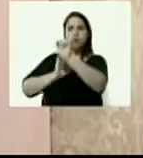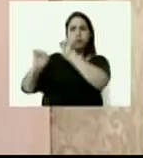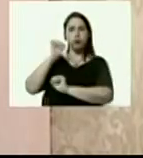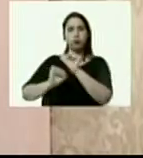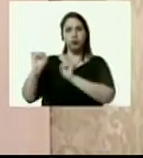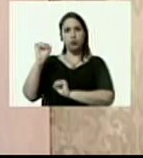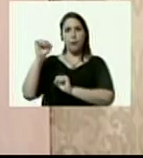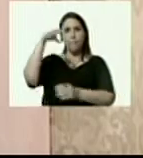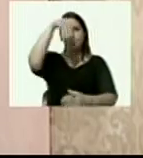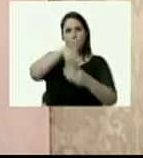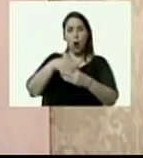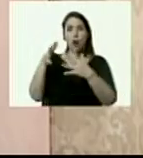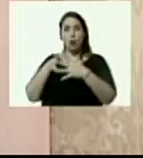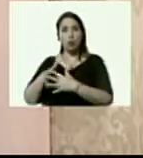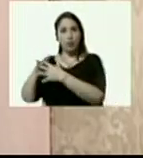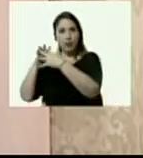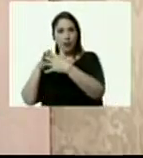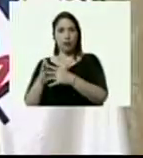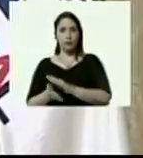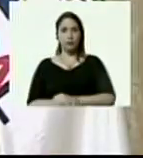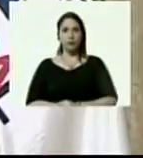injerencismo norteamericano